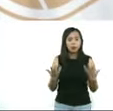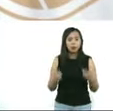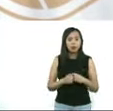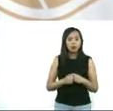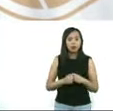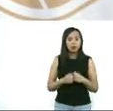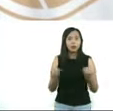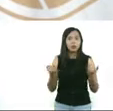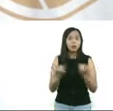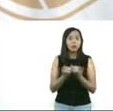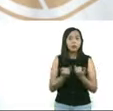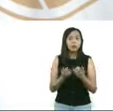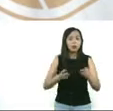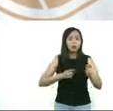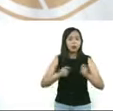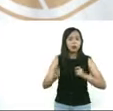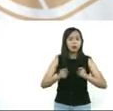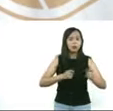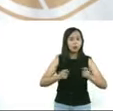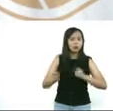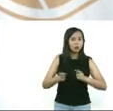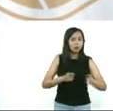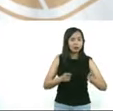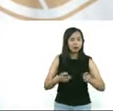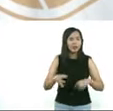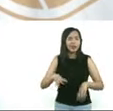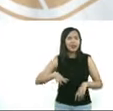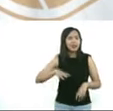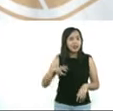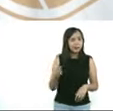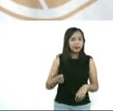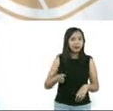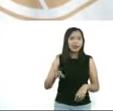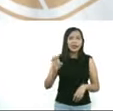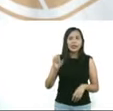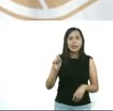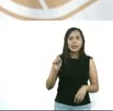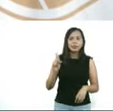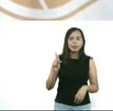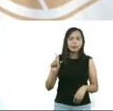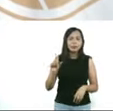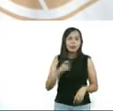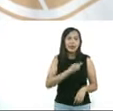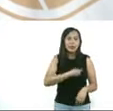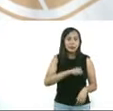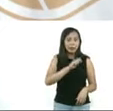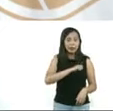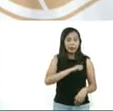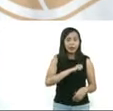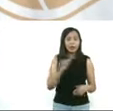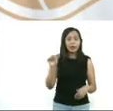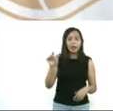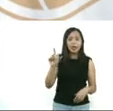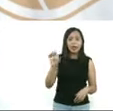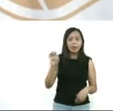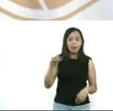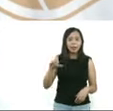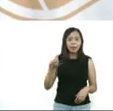y el control que están tratando de hacer en España, en Francia, en Alemania, de